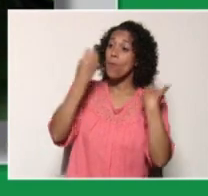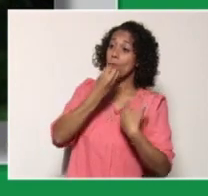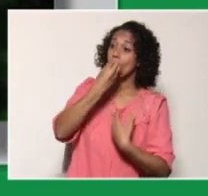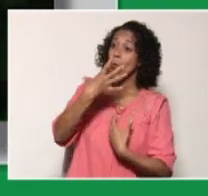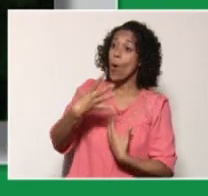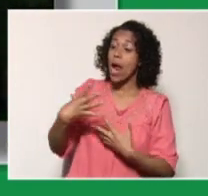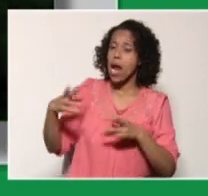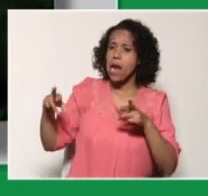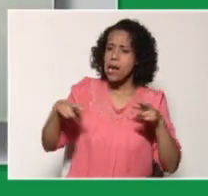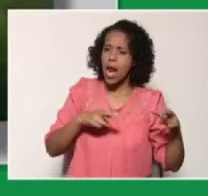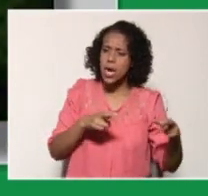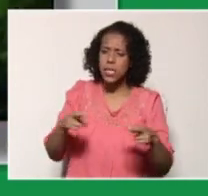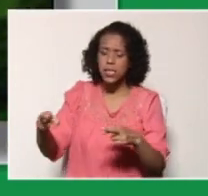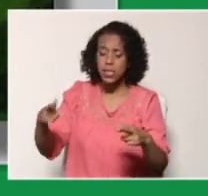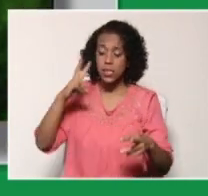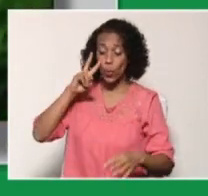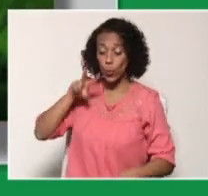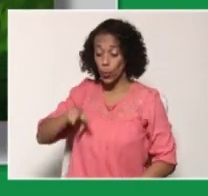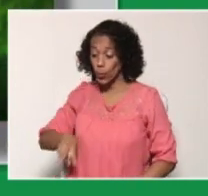¡Qué frío!